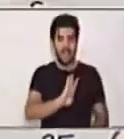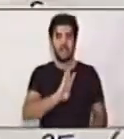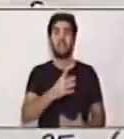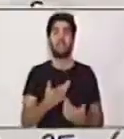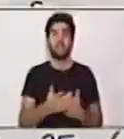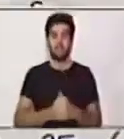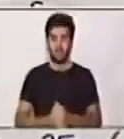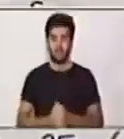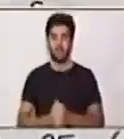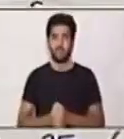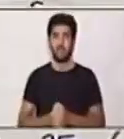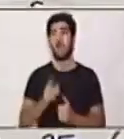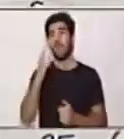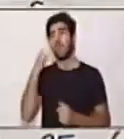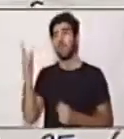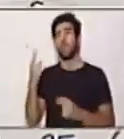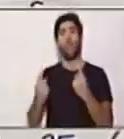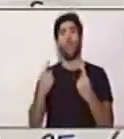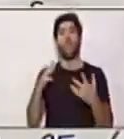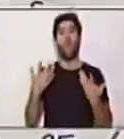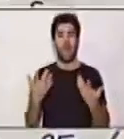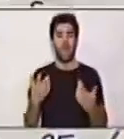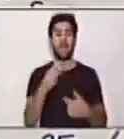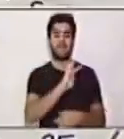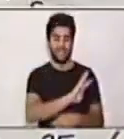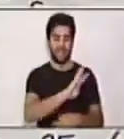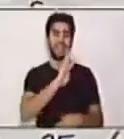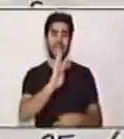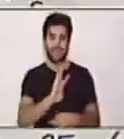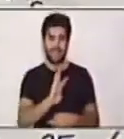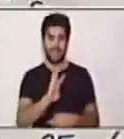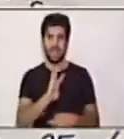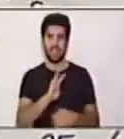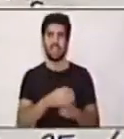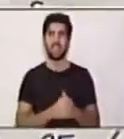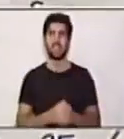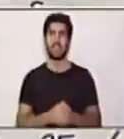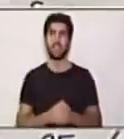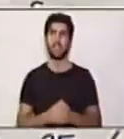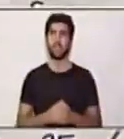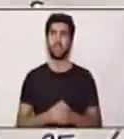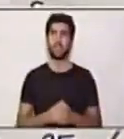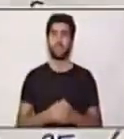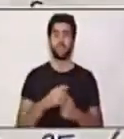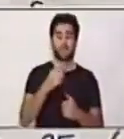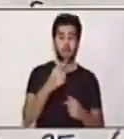valor empieza? Muy bien, 33.